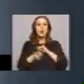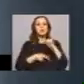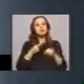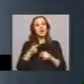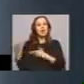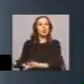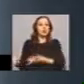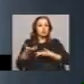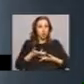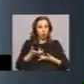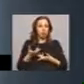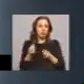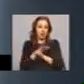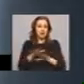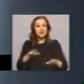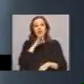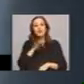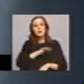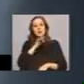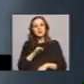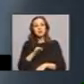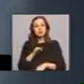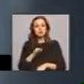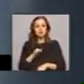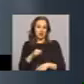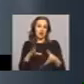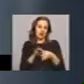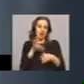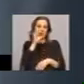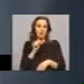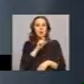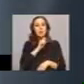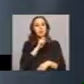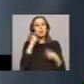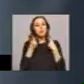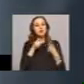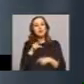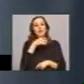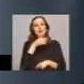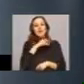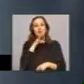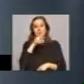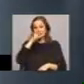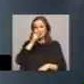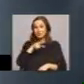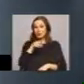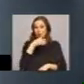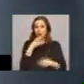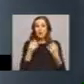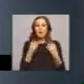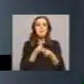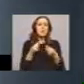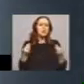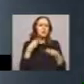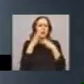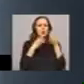adopción de niños por familias afines al régimen. Y yo creo que ahí puede entrar eso que tú me dices de familias salazaristas, porque había mucha demanda de